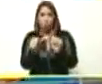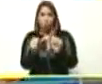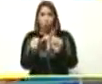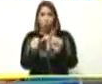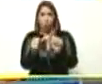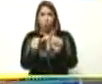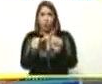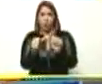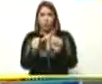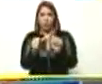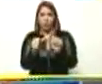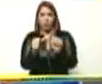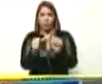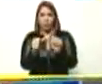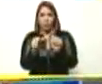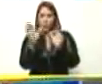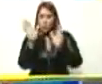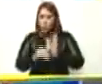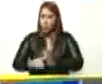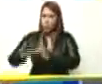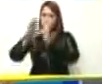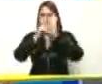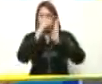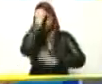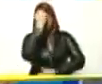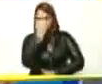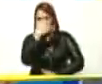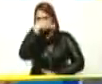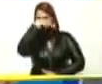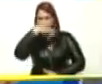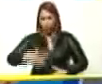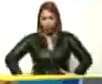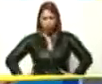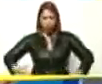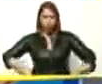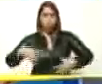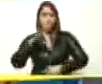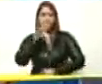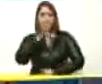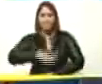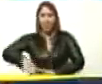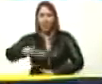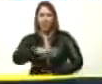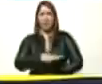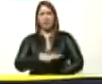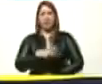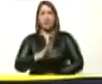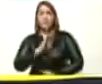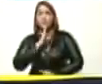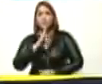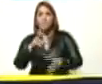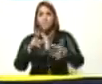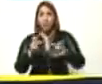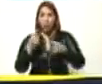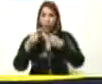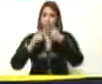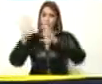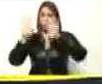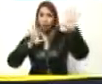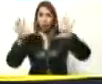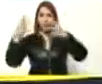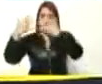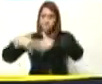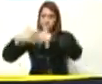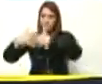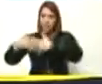de la apropiación, criminal, de la riqueza, del país, de las cuentas, en exterior, de la empresa, CITGO, la